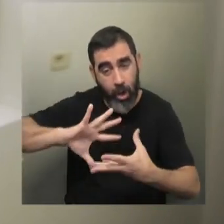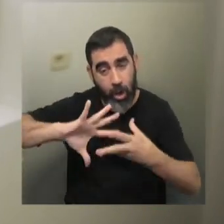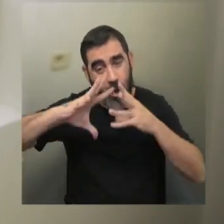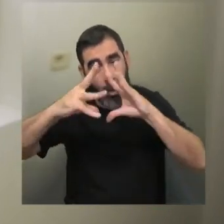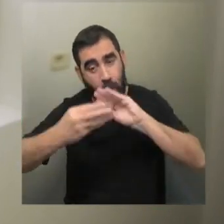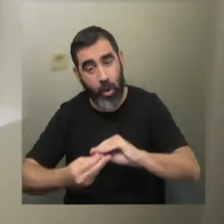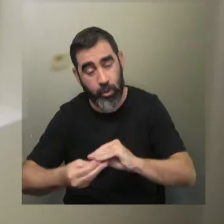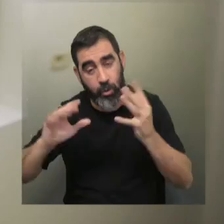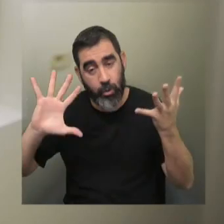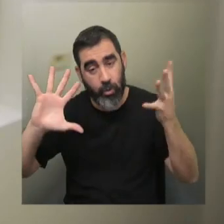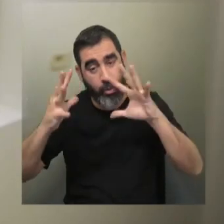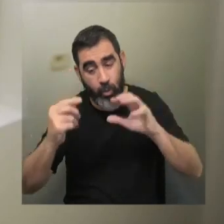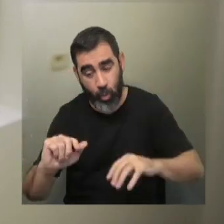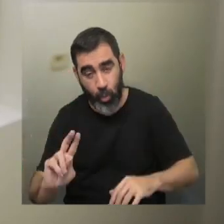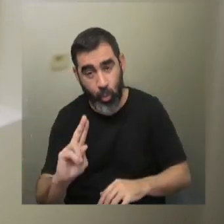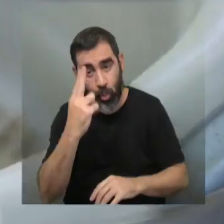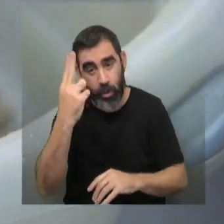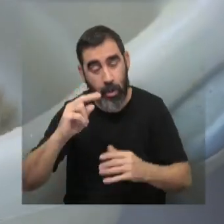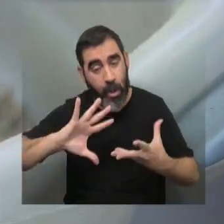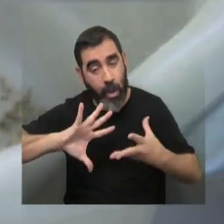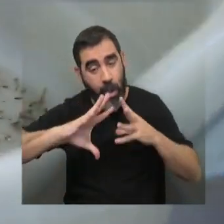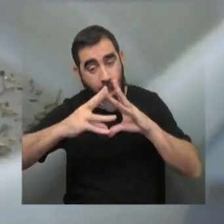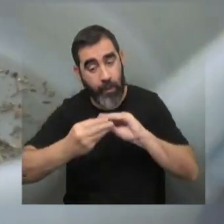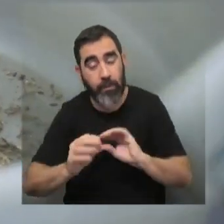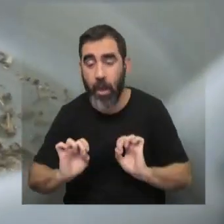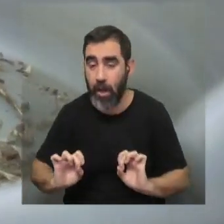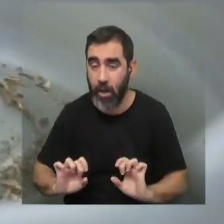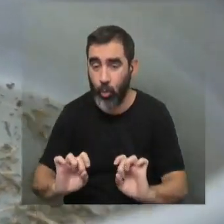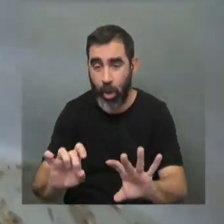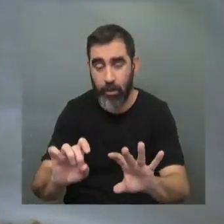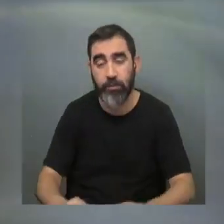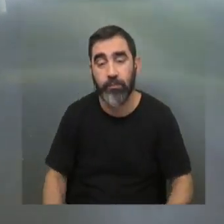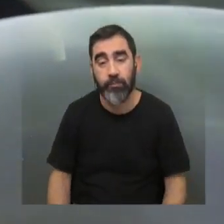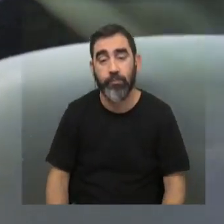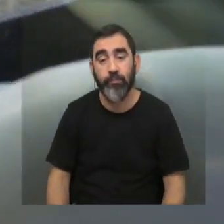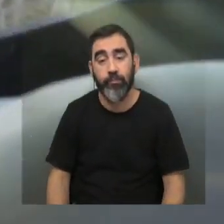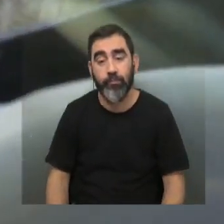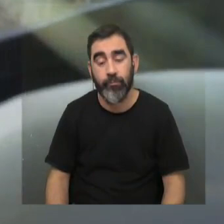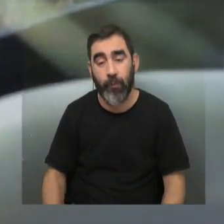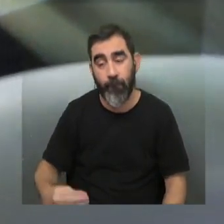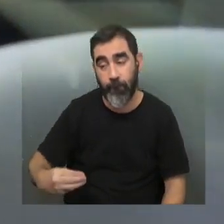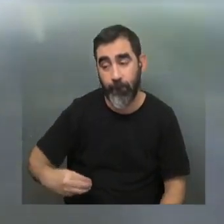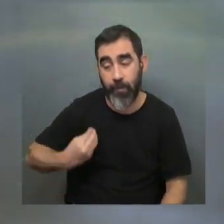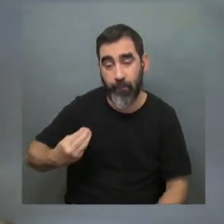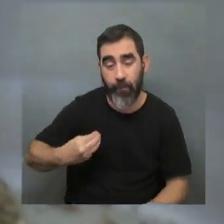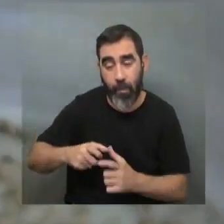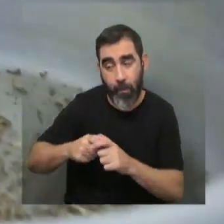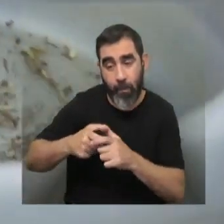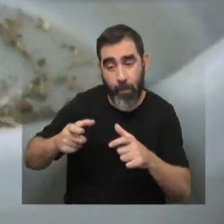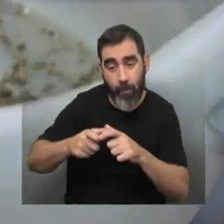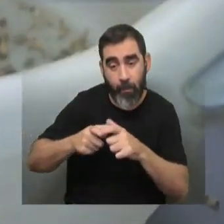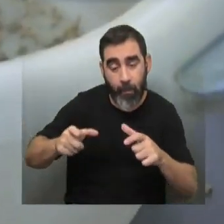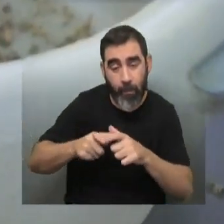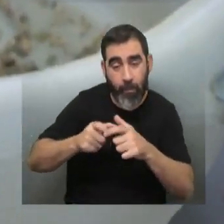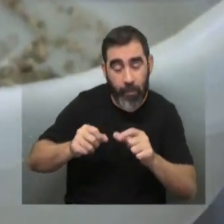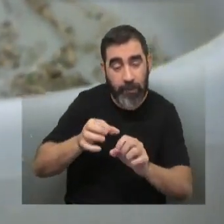al clima uruguayo, una adaptación natural de las plantas que sobrevivían y se multiplicaban. Fuimos juntando